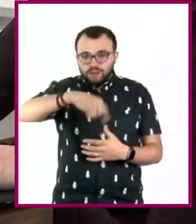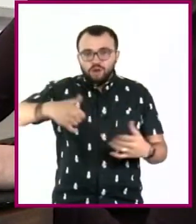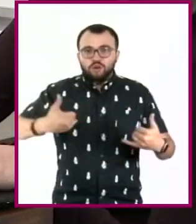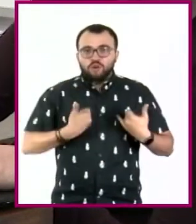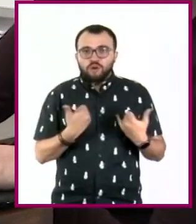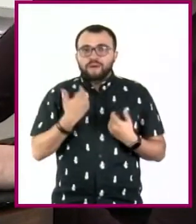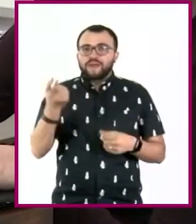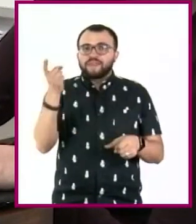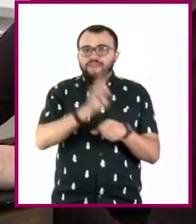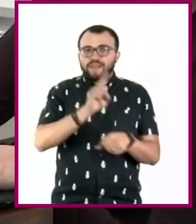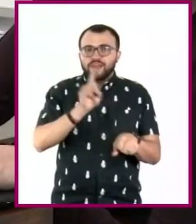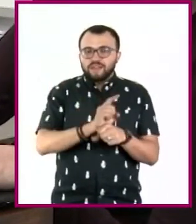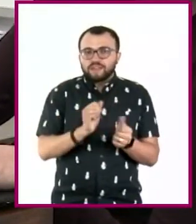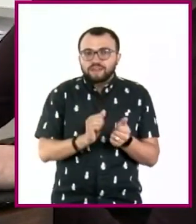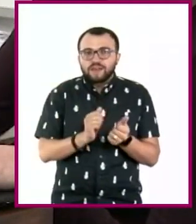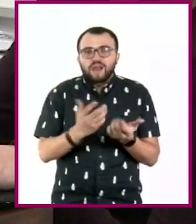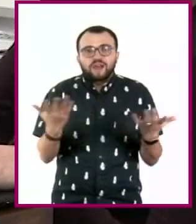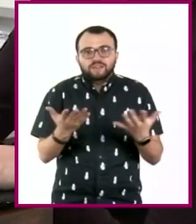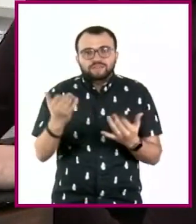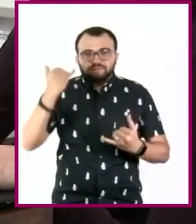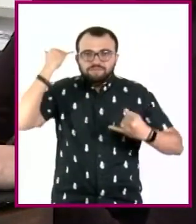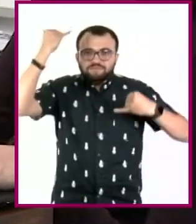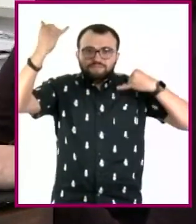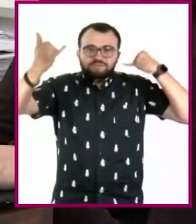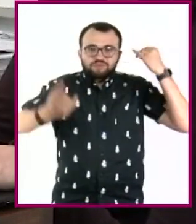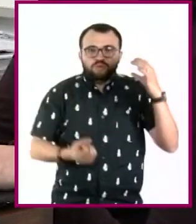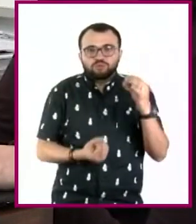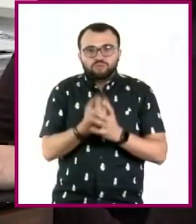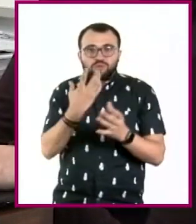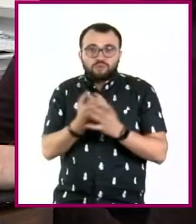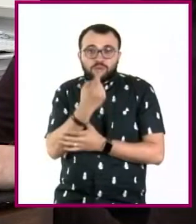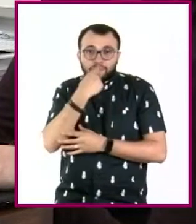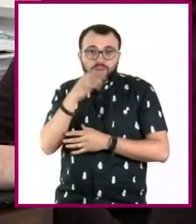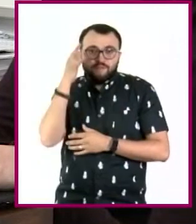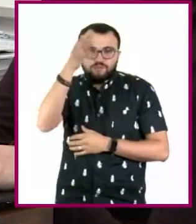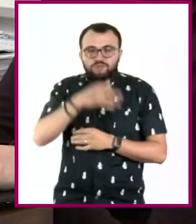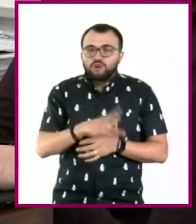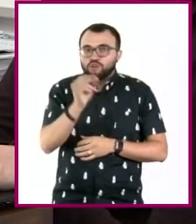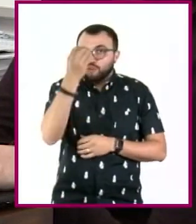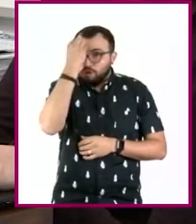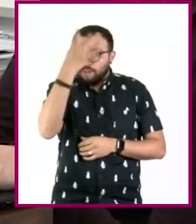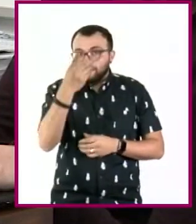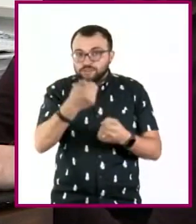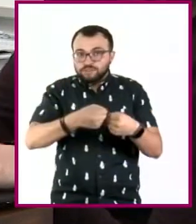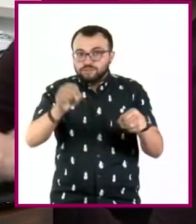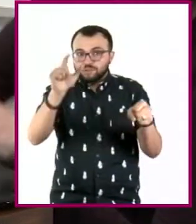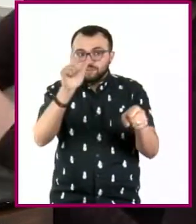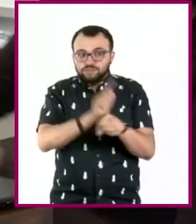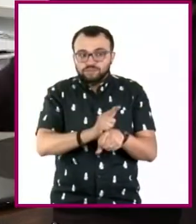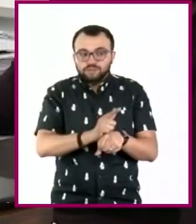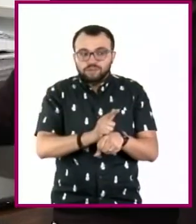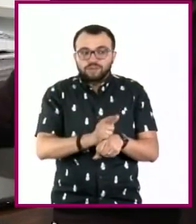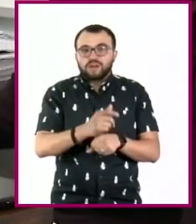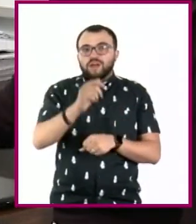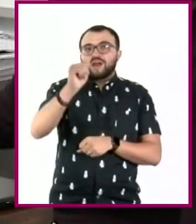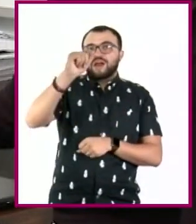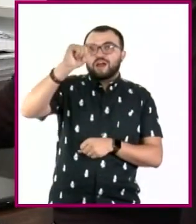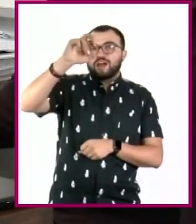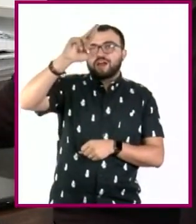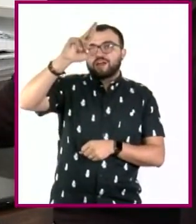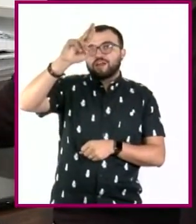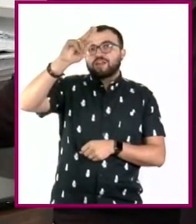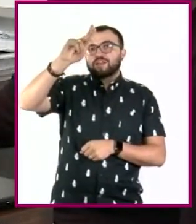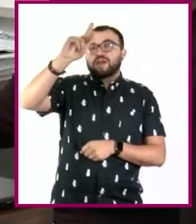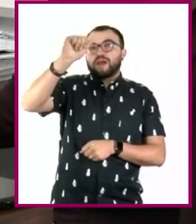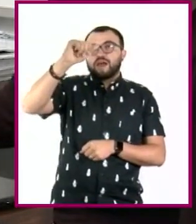día se reinventen y reinventen su futuro. No hay que olvidar que la sociología, la antropología, la economía,